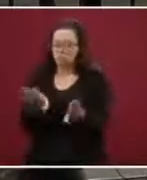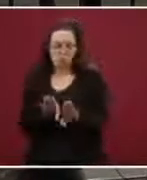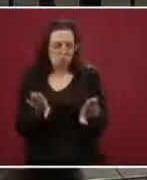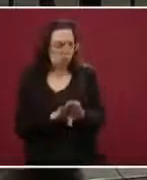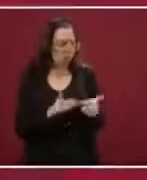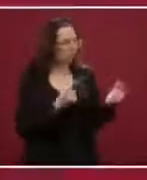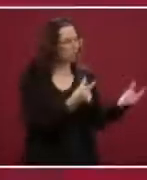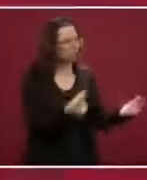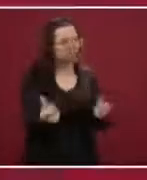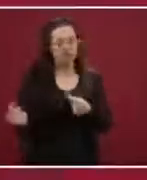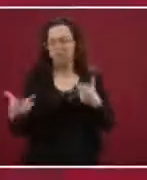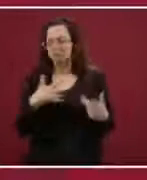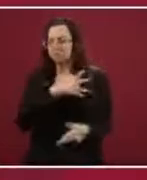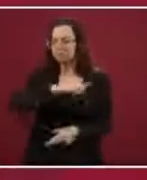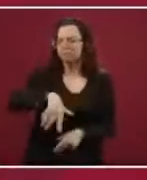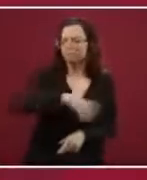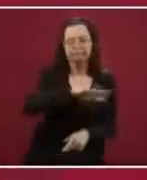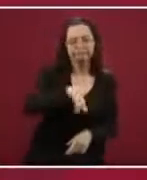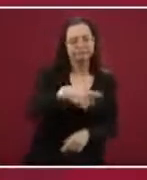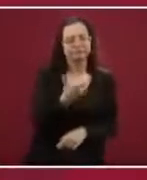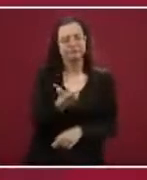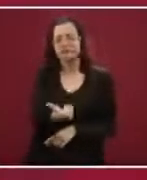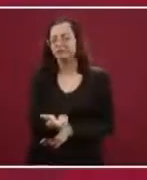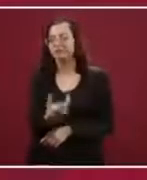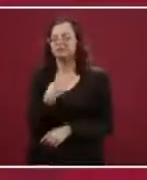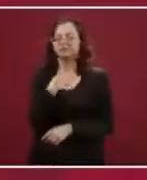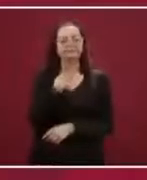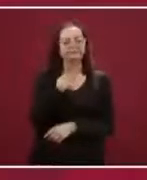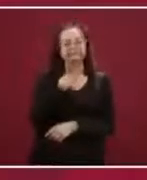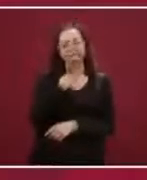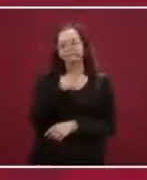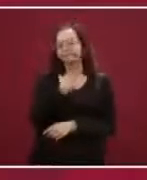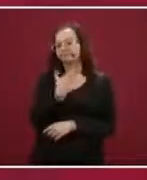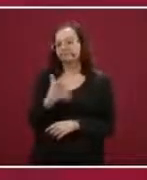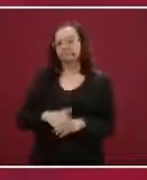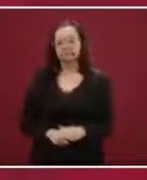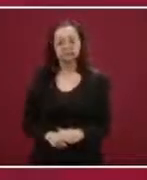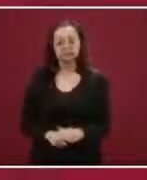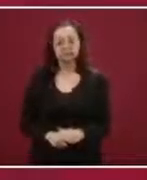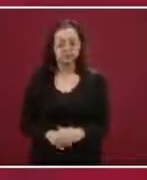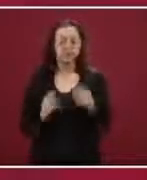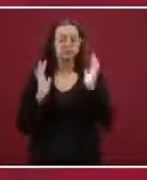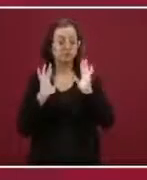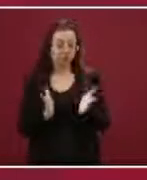¿De dónde vamos a sacarlos? Ya estamos, no se está parando,